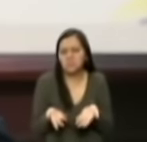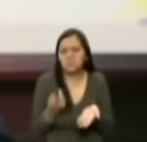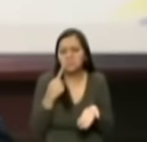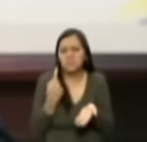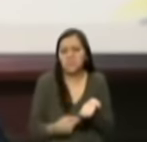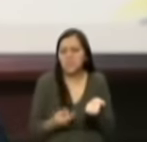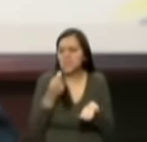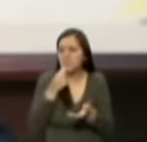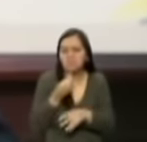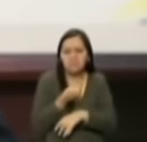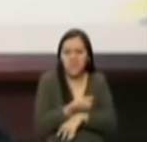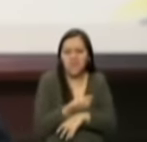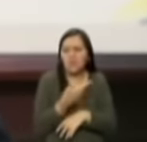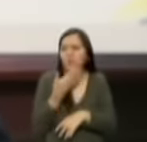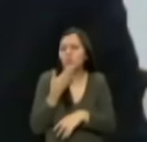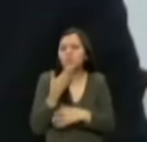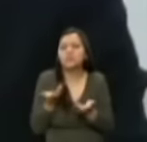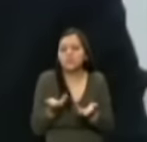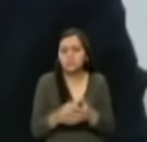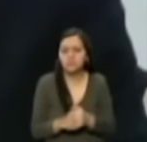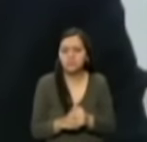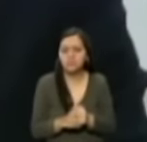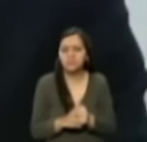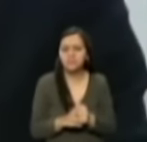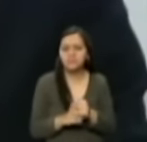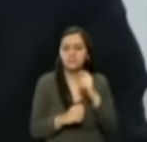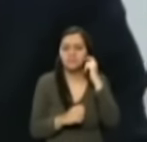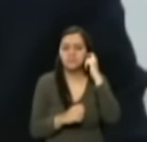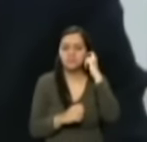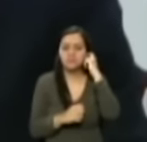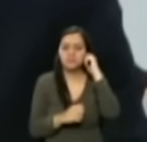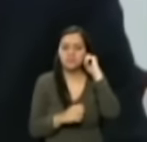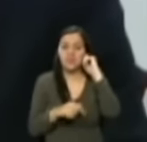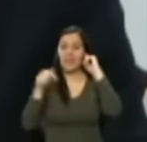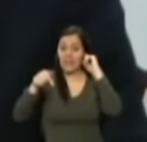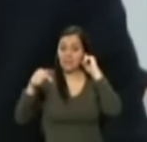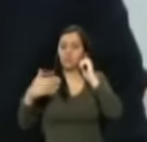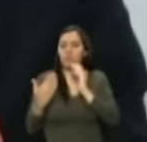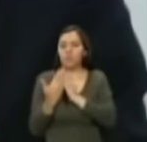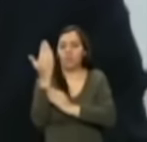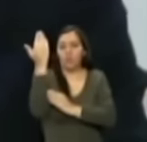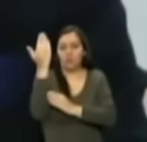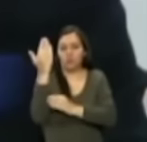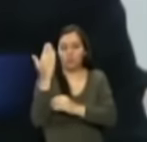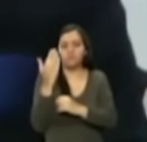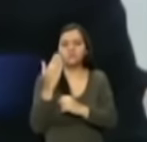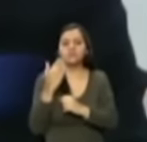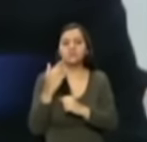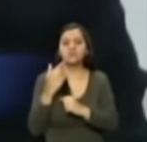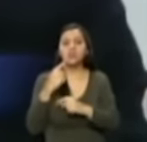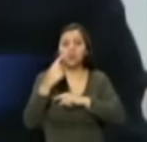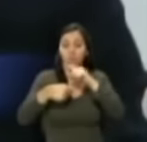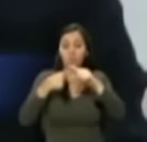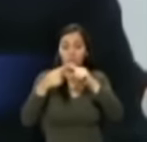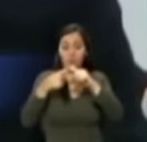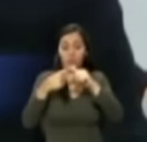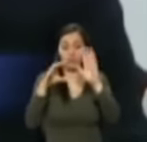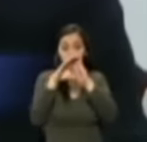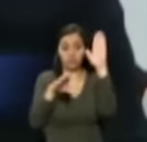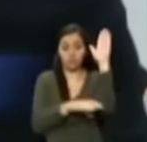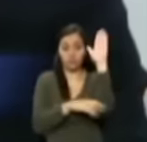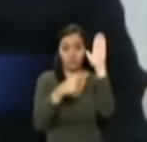va a financiar? ¿Cómo se va a desarrollar esto? Bien, esto es inédito. Desde que se dio la ruptura constitucional de la nueva